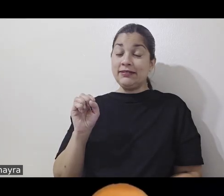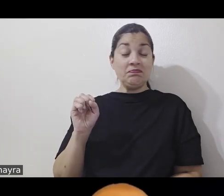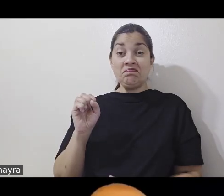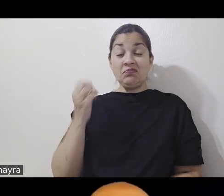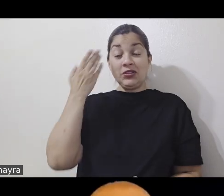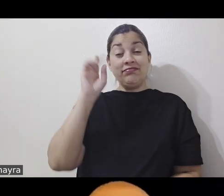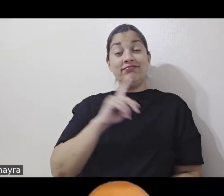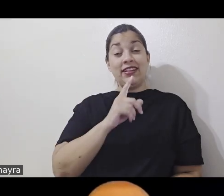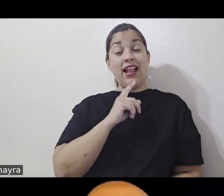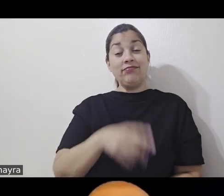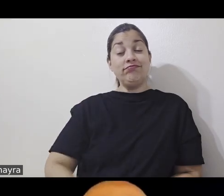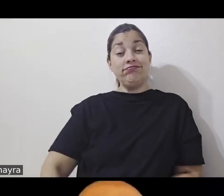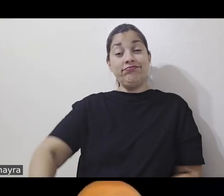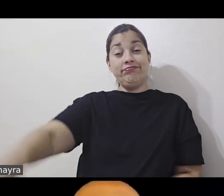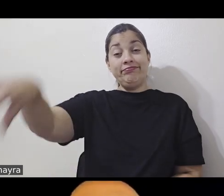No sé, de verdad tengo.